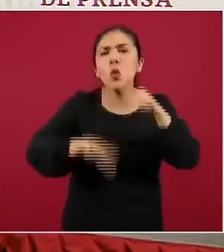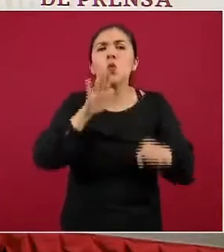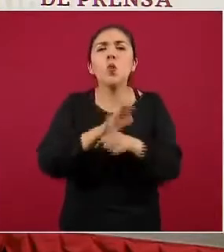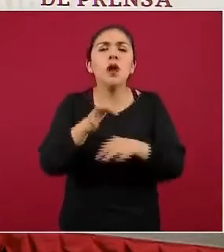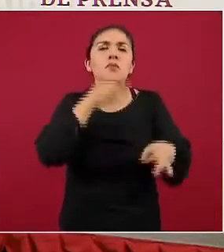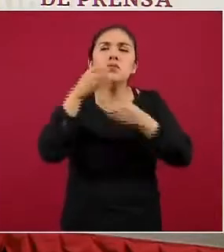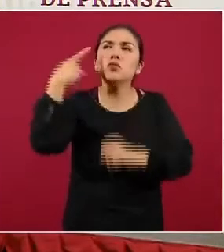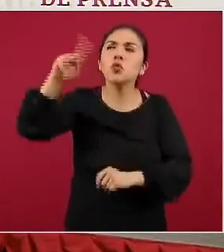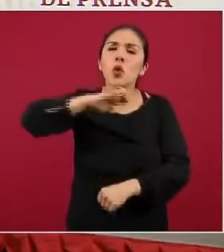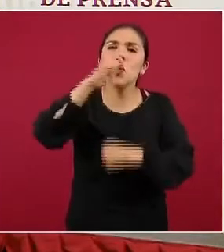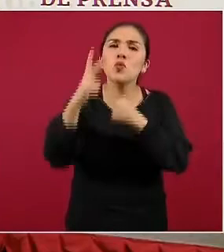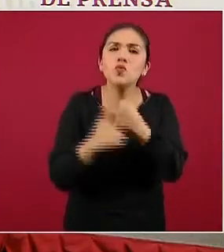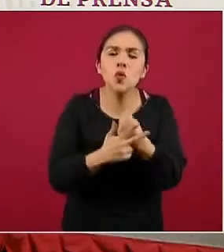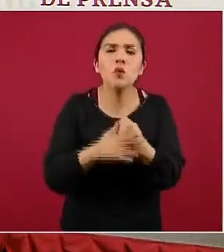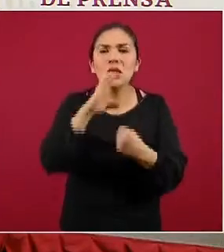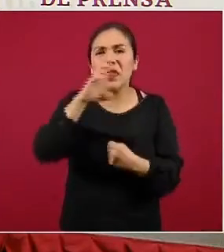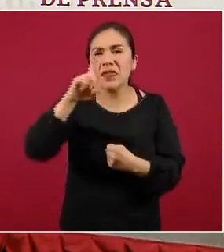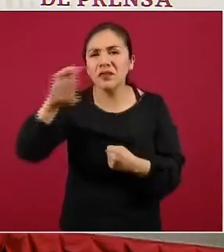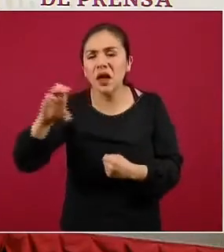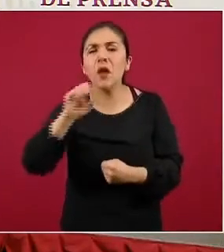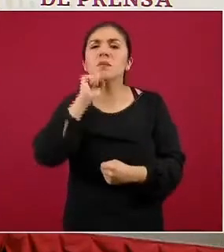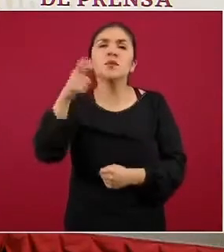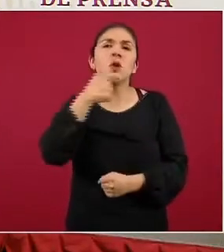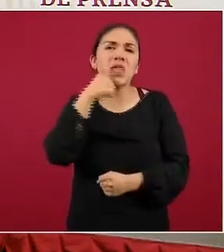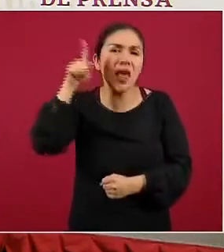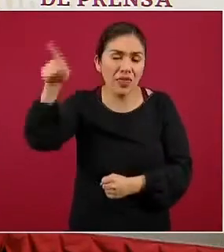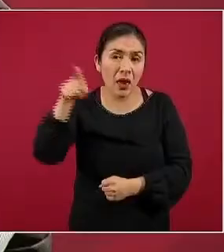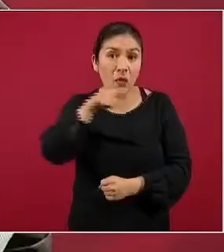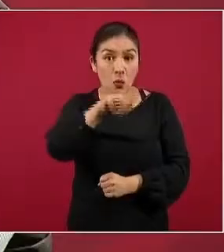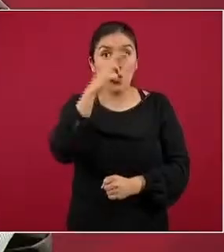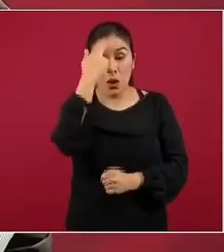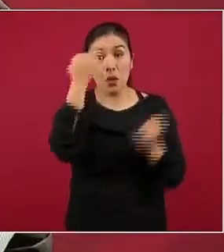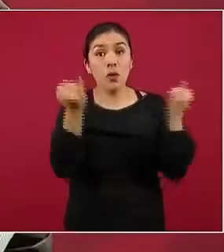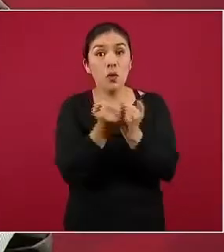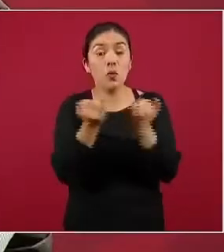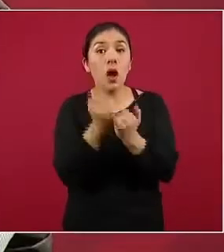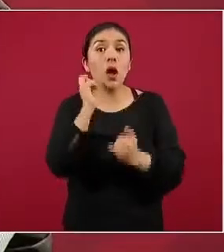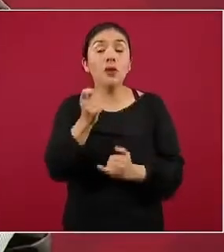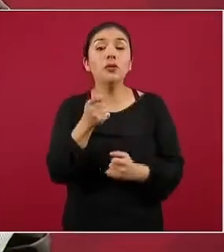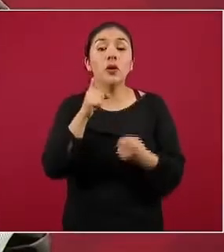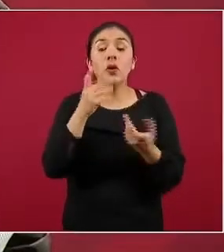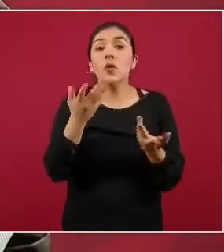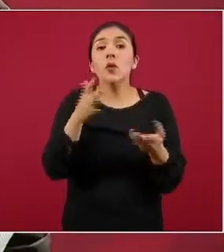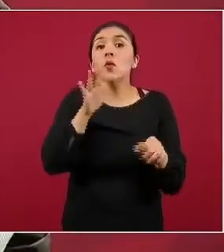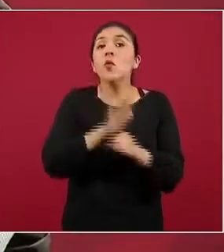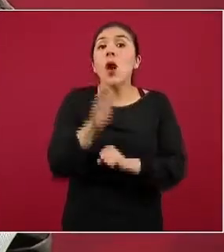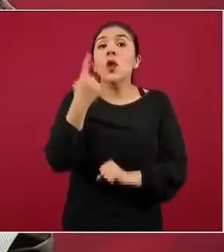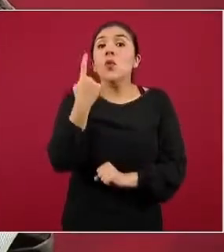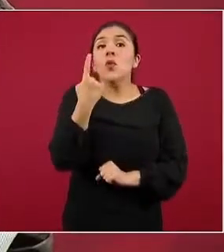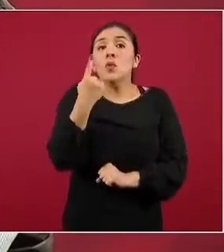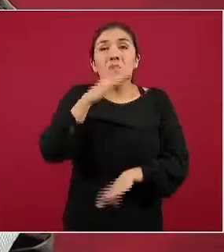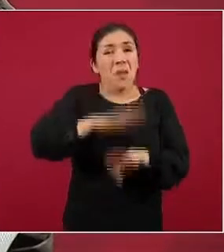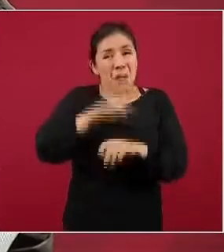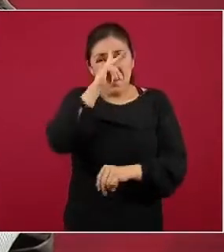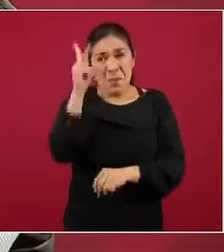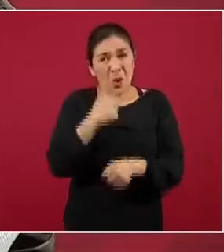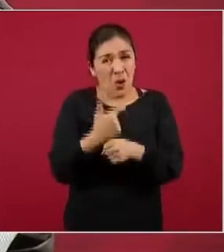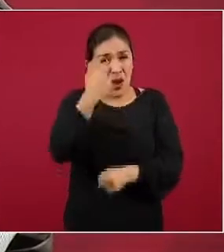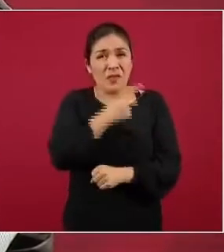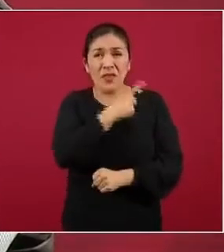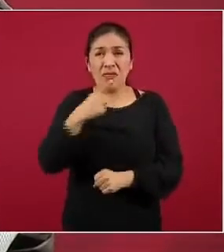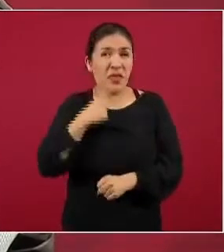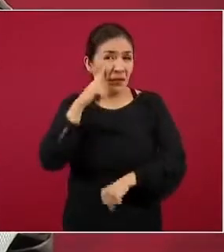CDC europeos, el mismo país Inglaterra, que hay que recordar también que uno de los riesgos que se tiene que